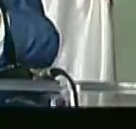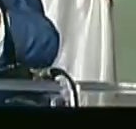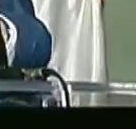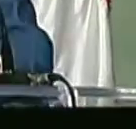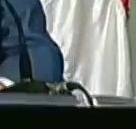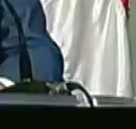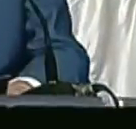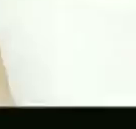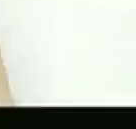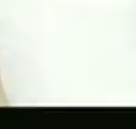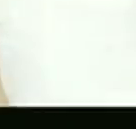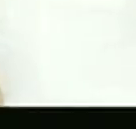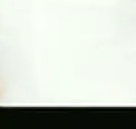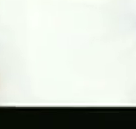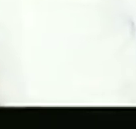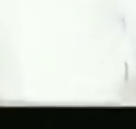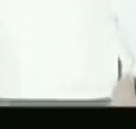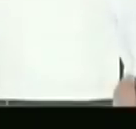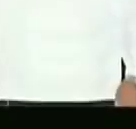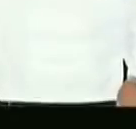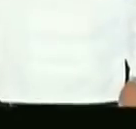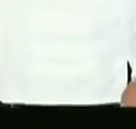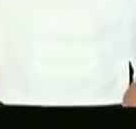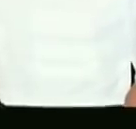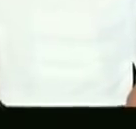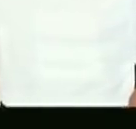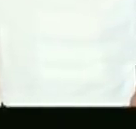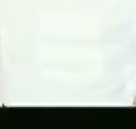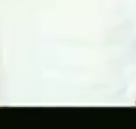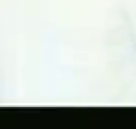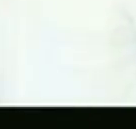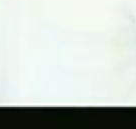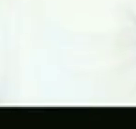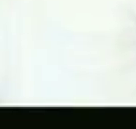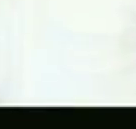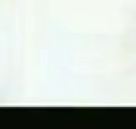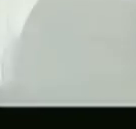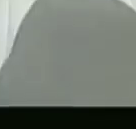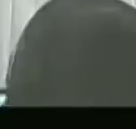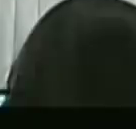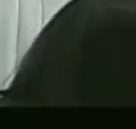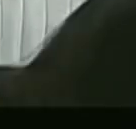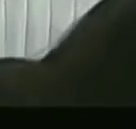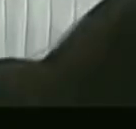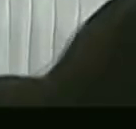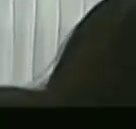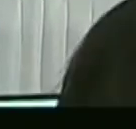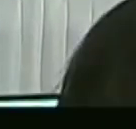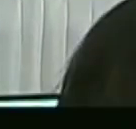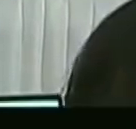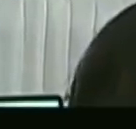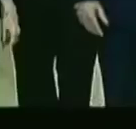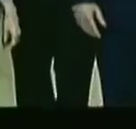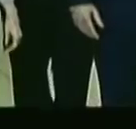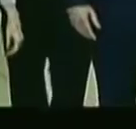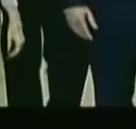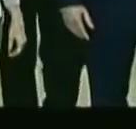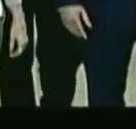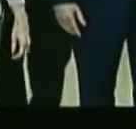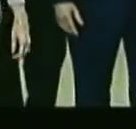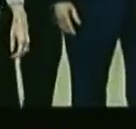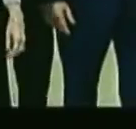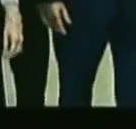Victoria número 12. Mesa de diálogo entre la oposición y el gobierno venezolano en República